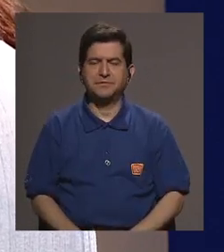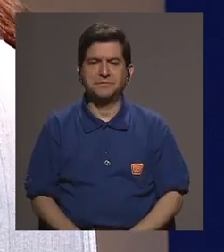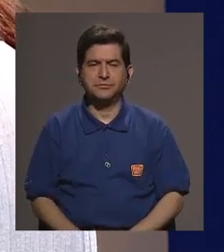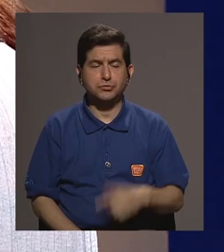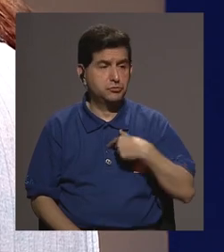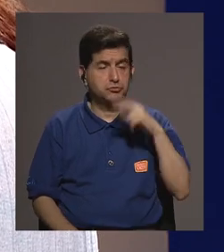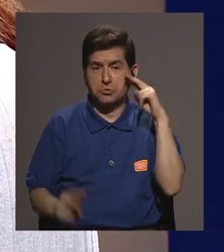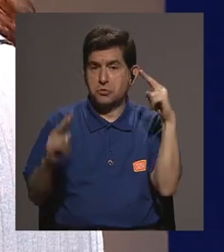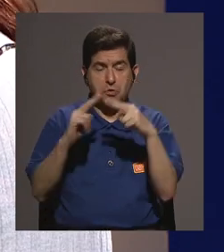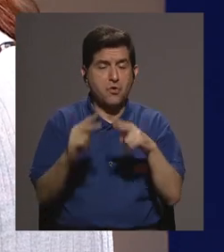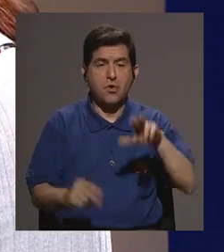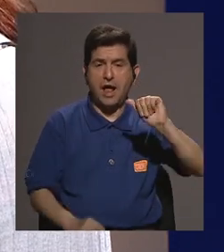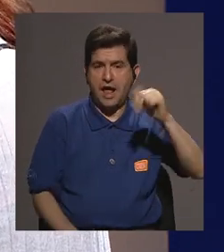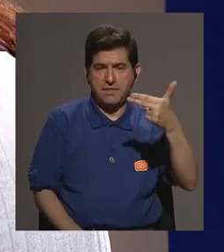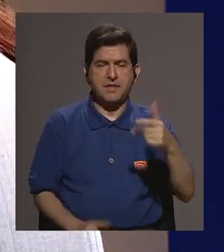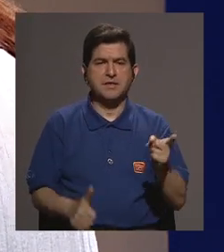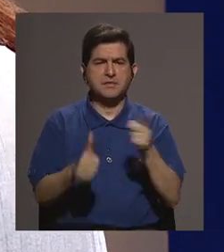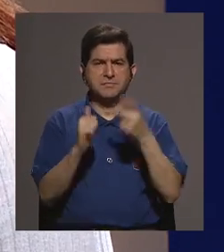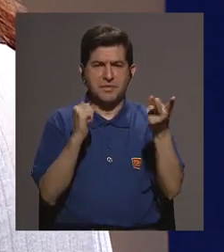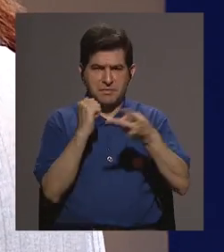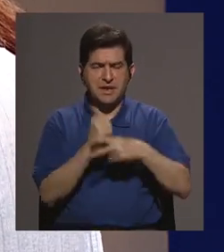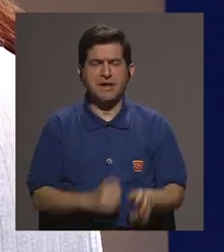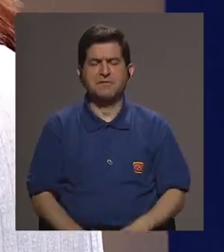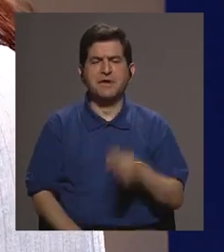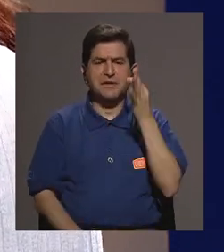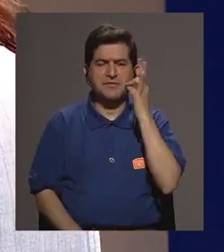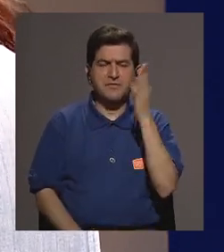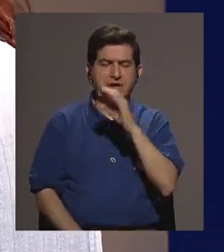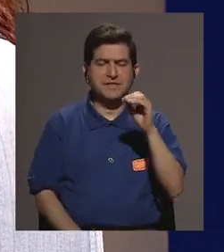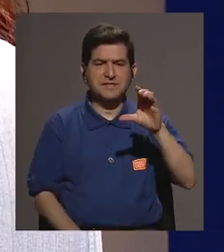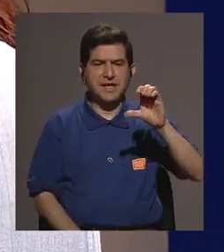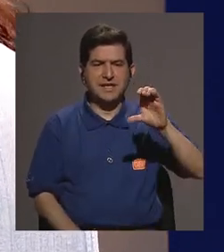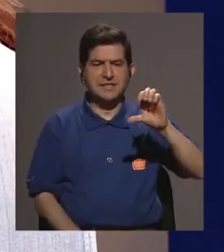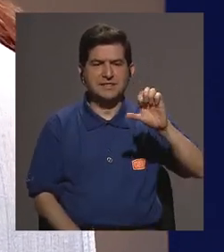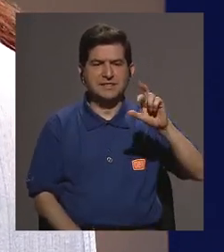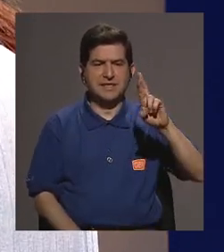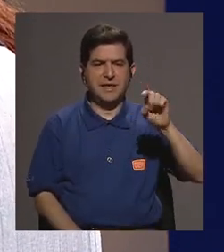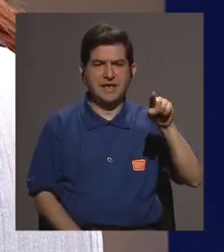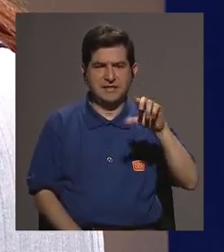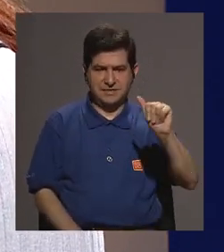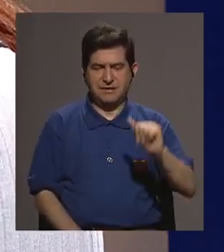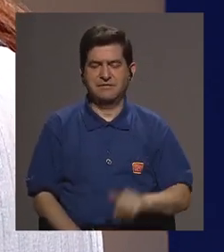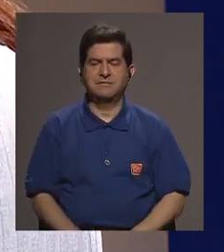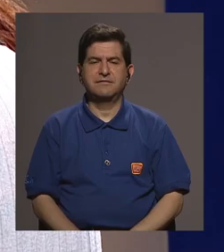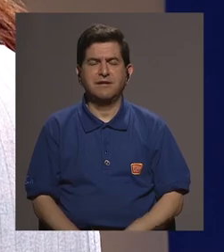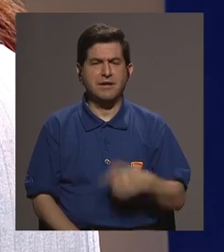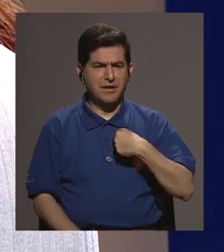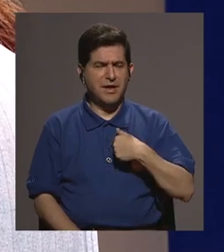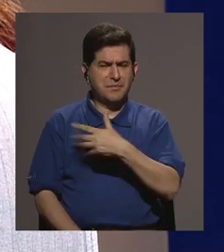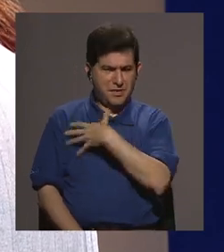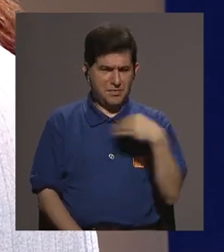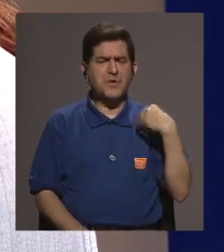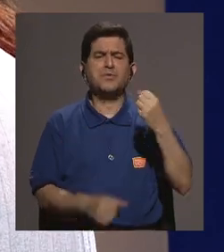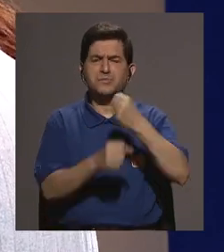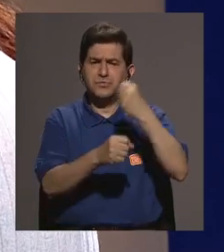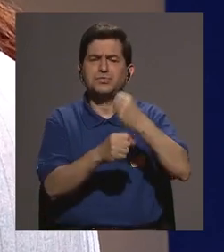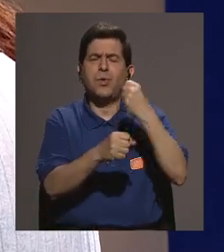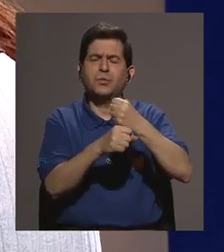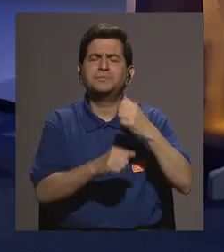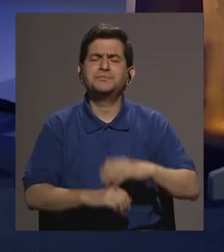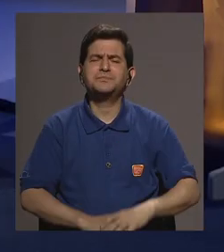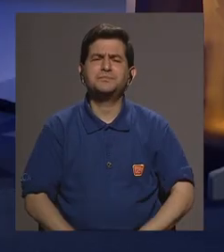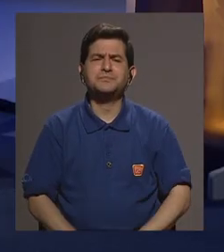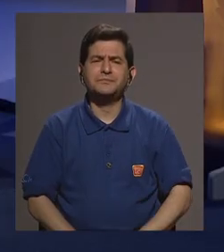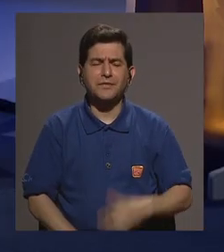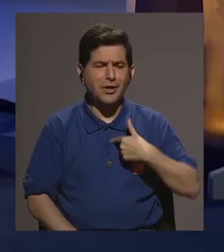yo no conocía andrés fui al estreno de fresa y cereza este y bueno me encantó su trabajo